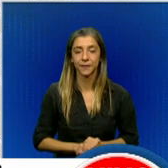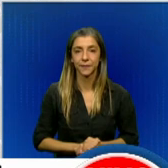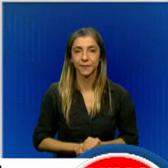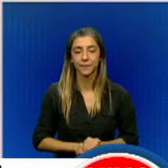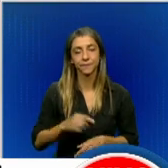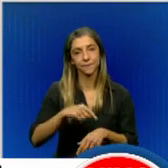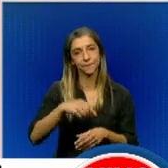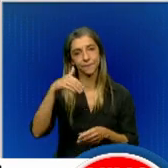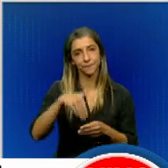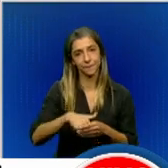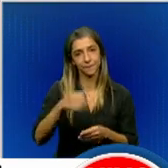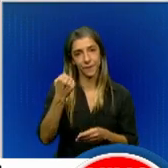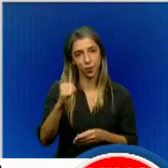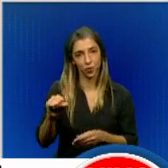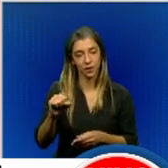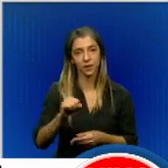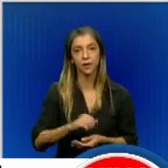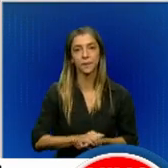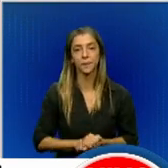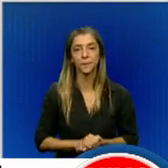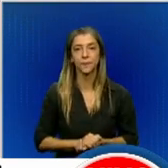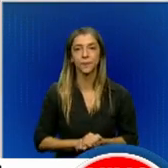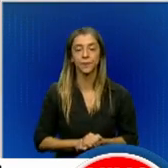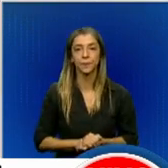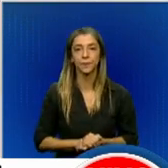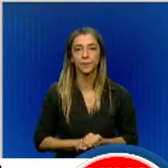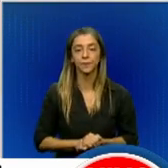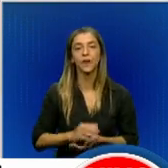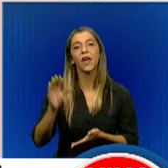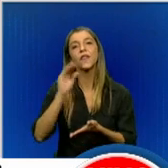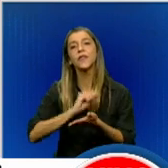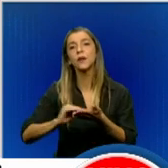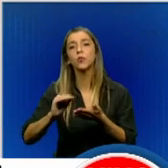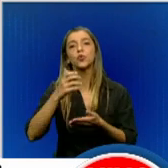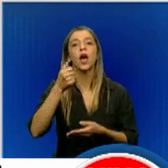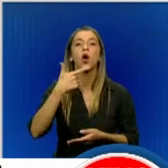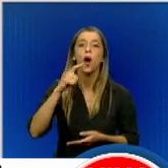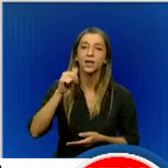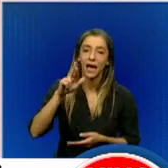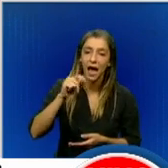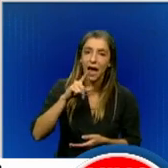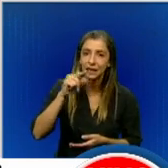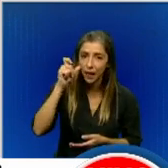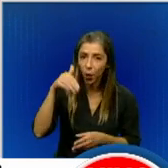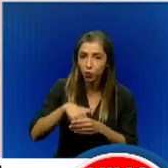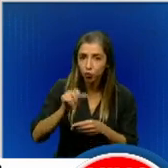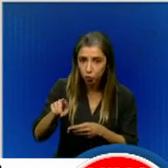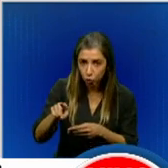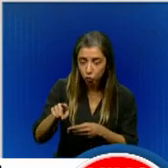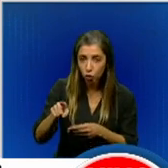ausente a la hora de votar diputado azcárate para rectificar el voto